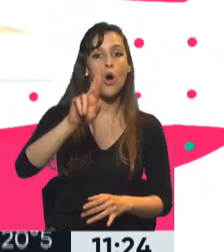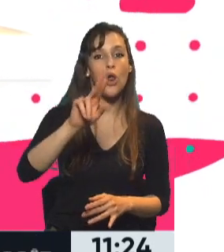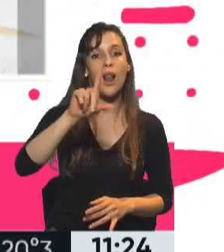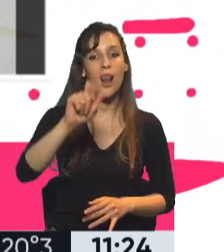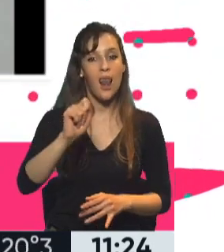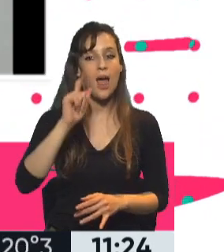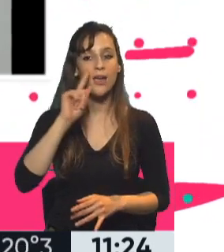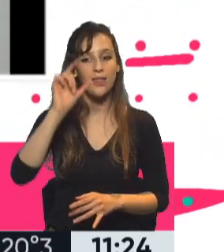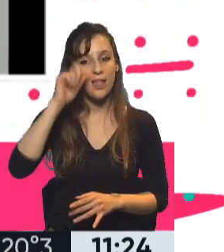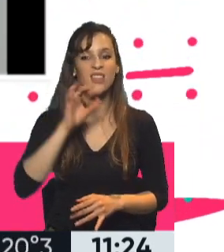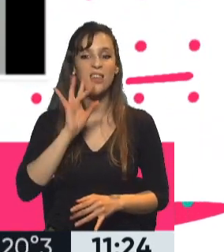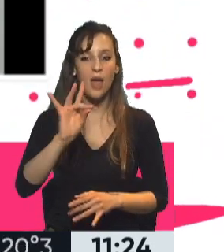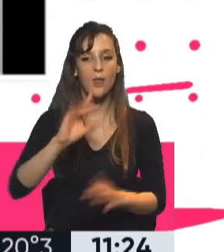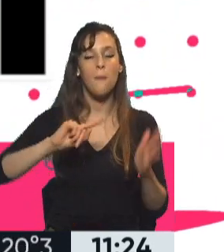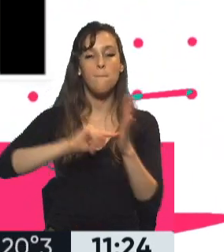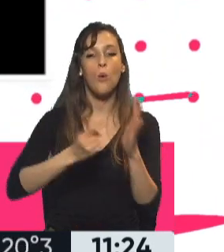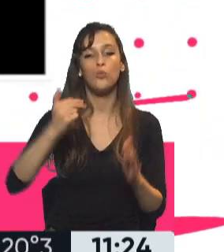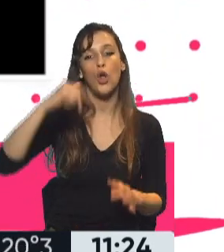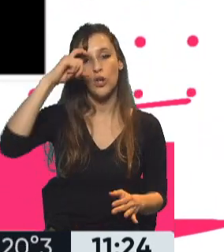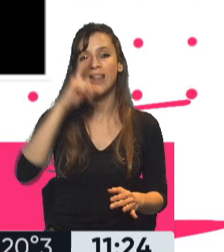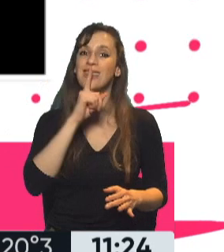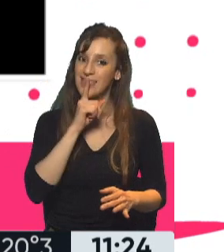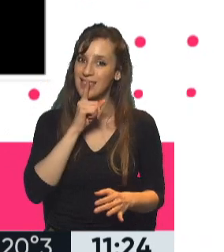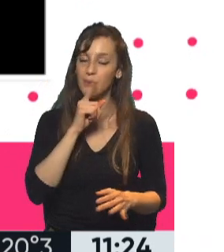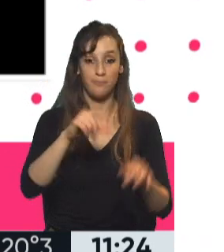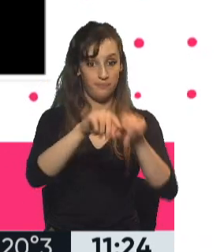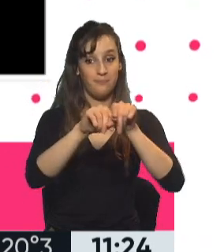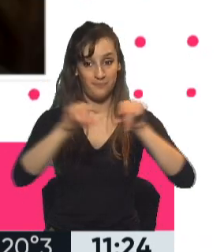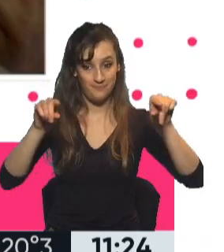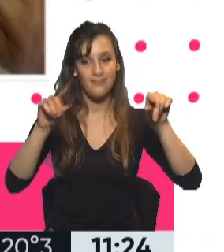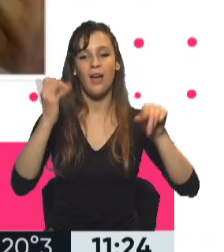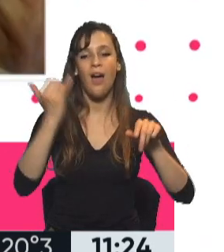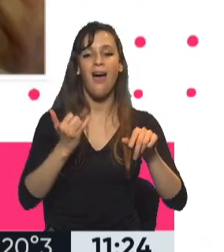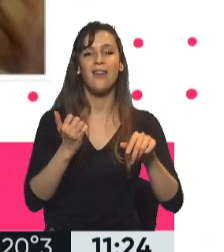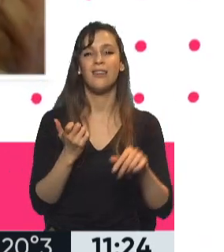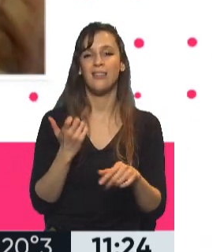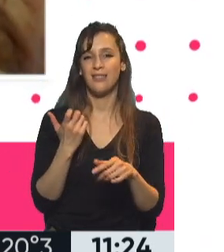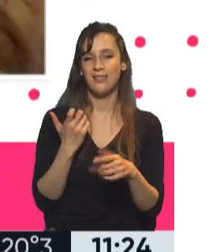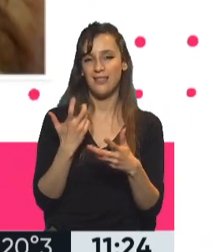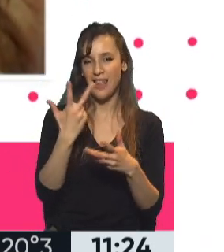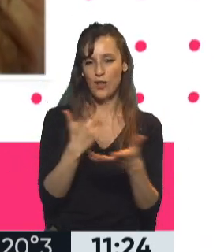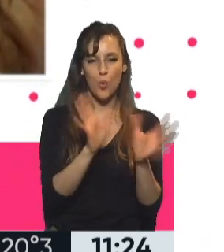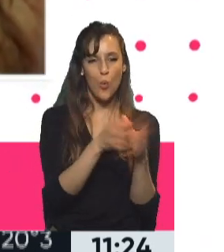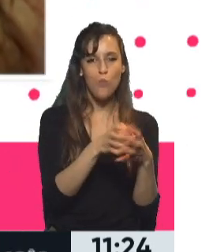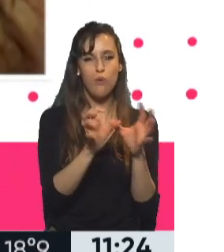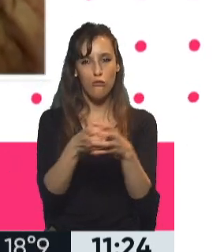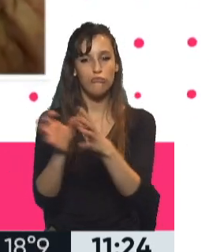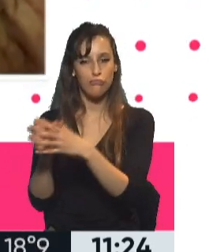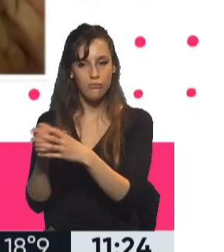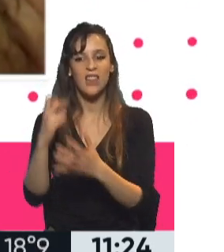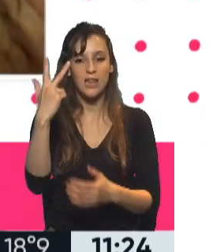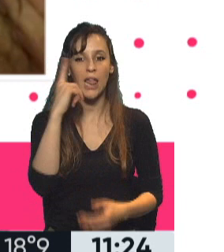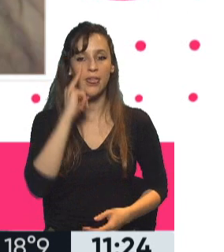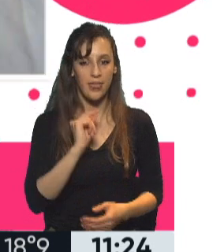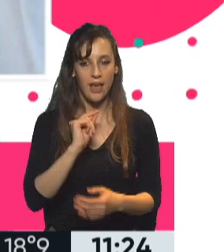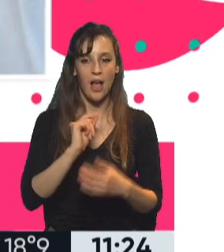ver. Son 69 ponencias, son 3 mesas simultáneas las 3 días, y donde te cuento